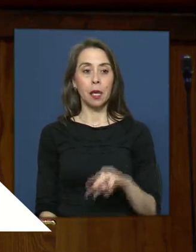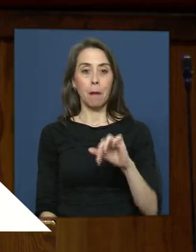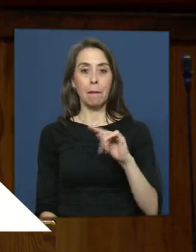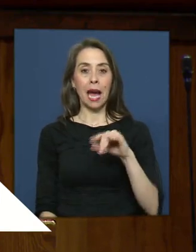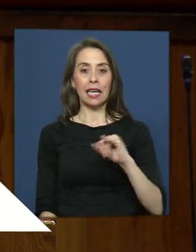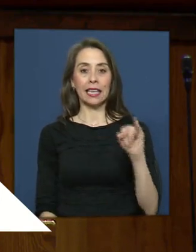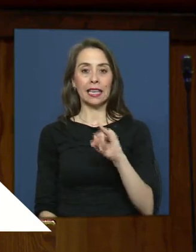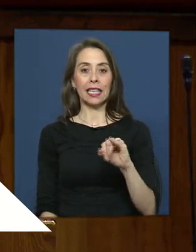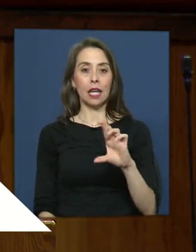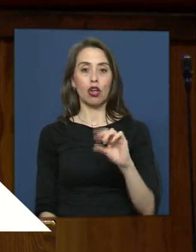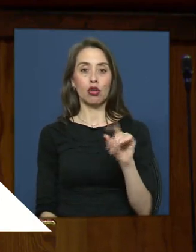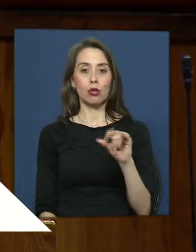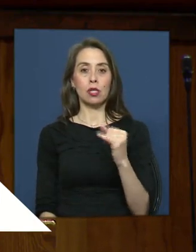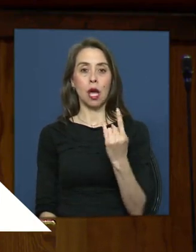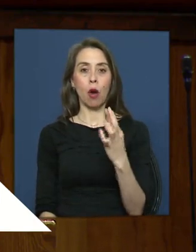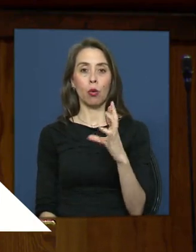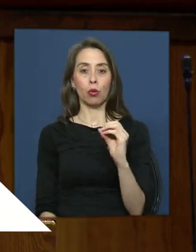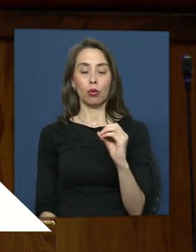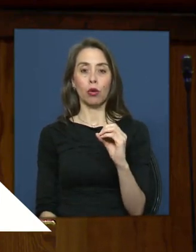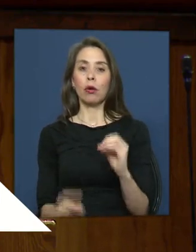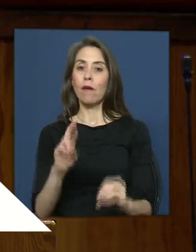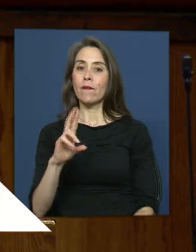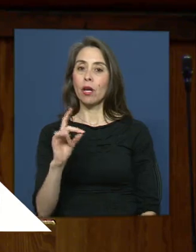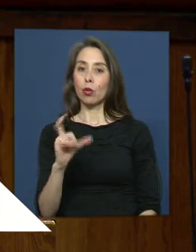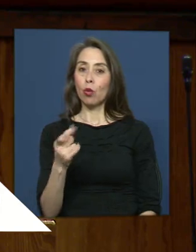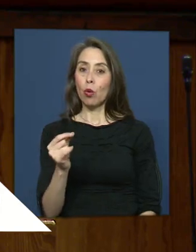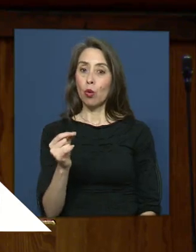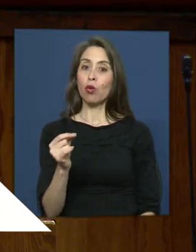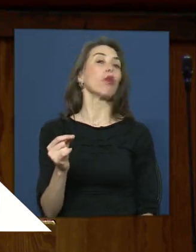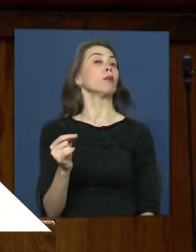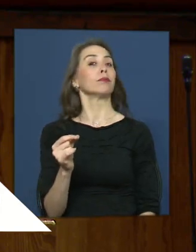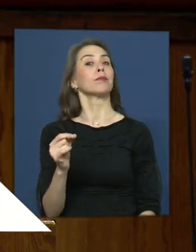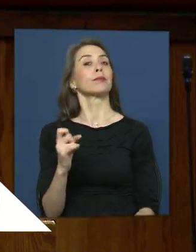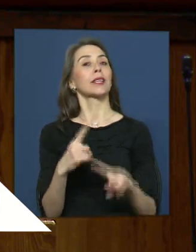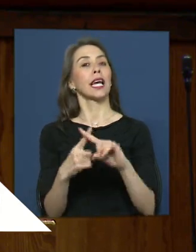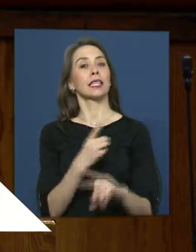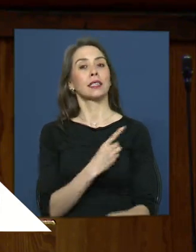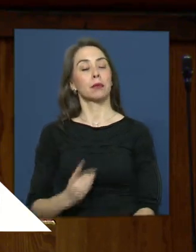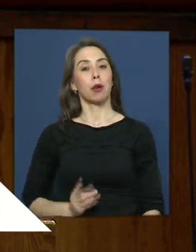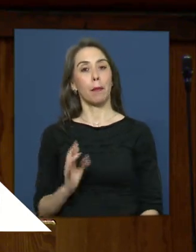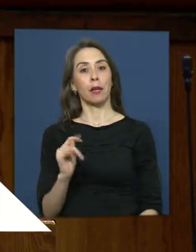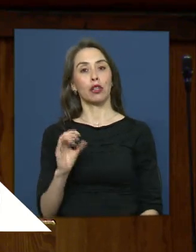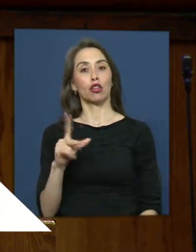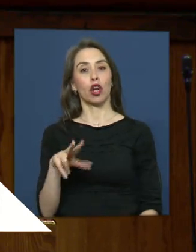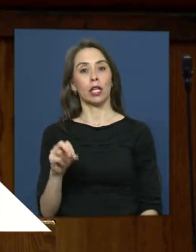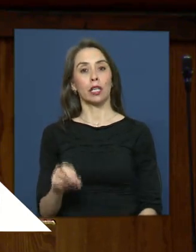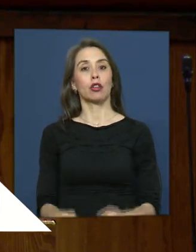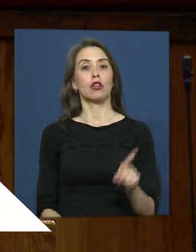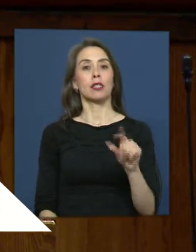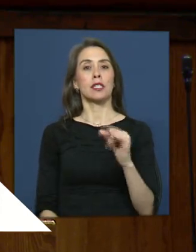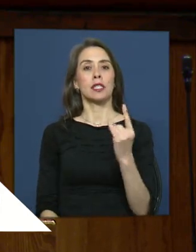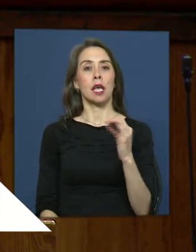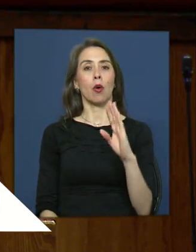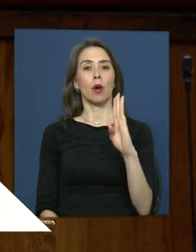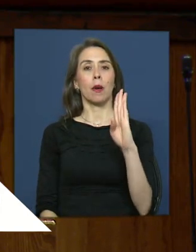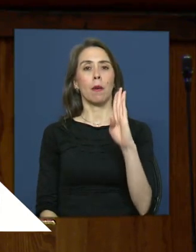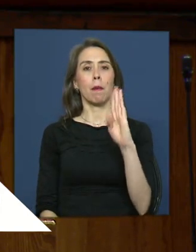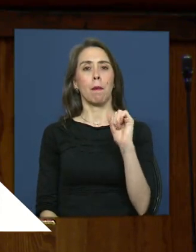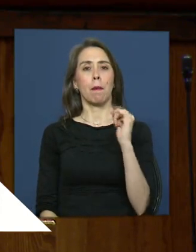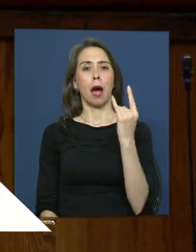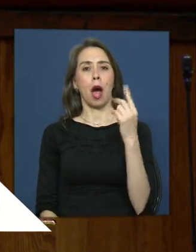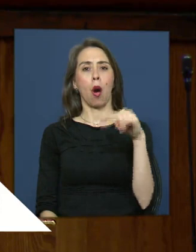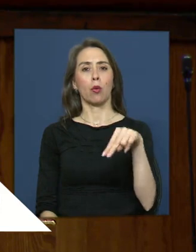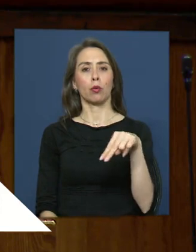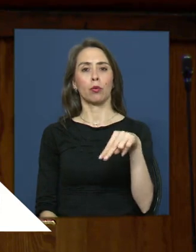Martínez, don Rosauro, y Verdugo, don Germán, y de los exdiputados señores Bertolino, don Mario, y Sauerbaum, don